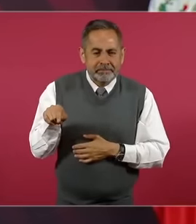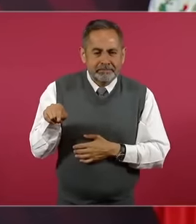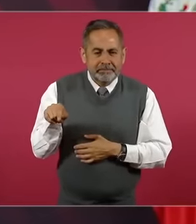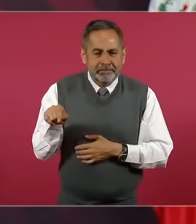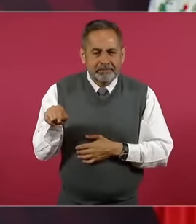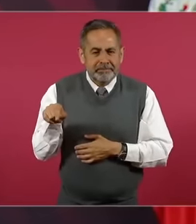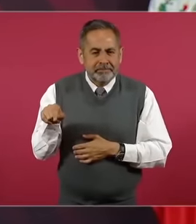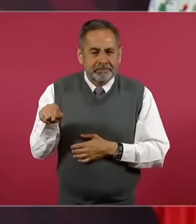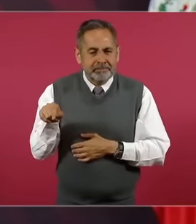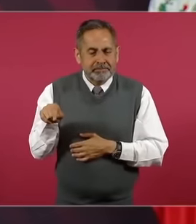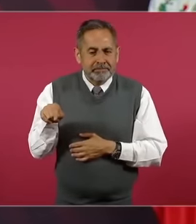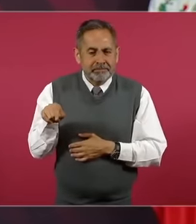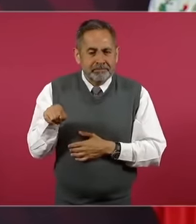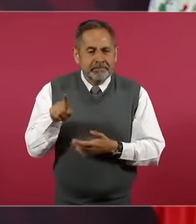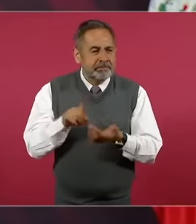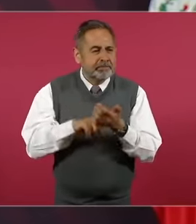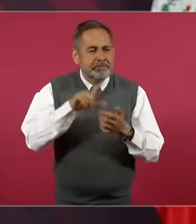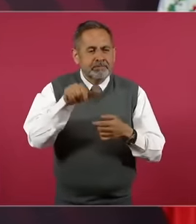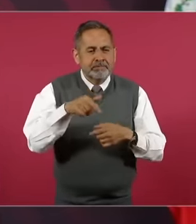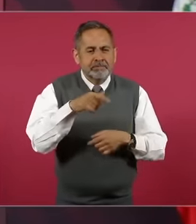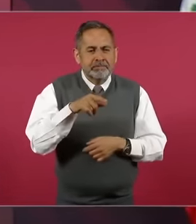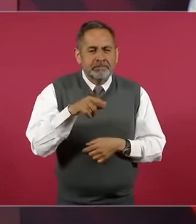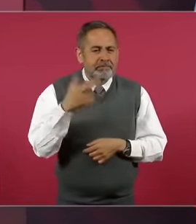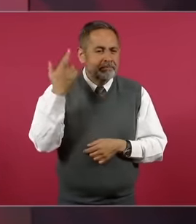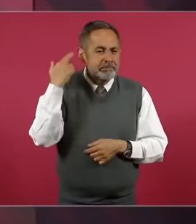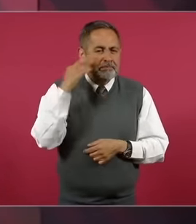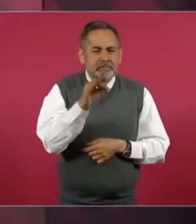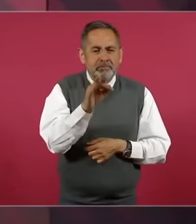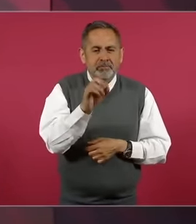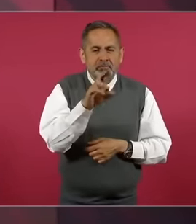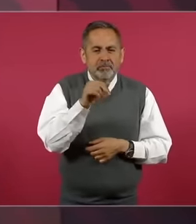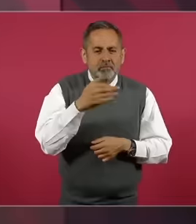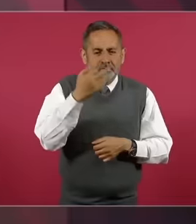el de la tarde noche de Radio Fórmula,